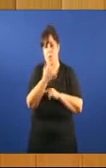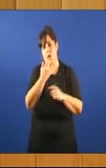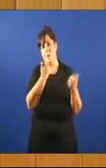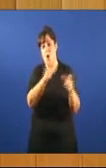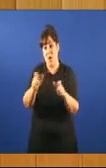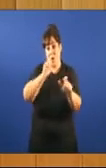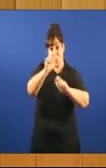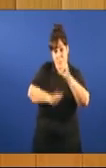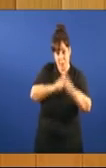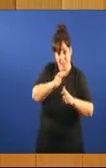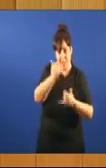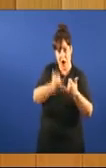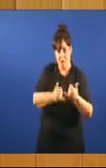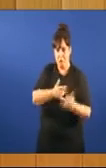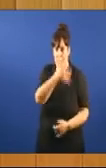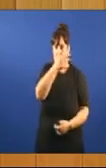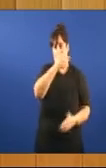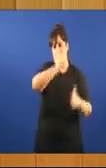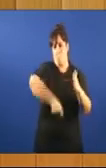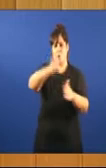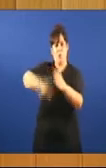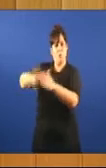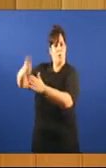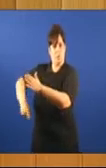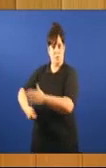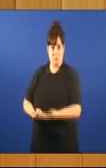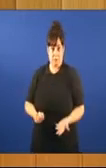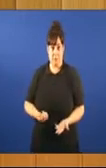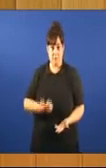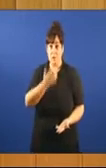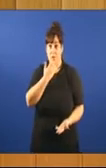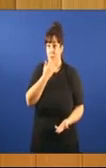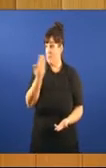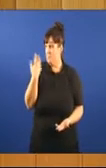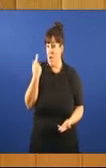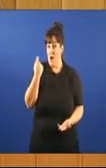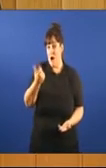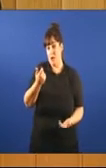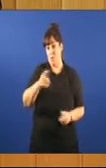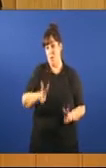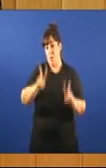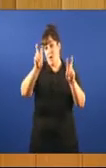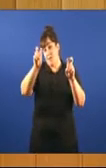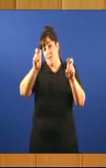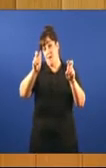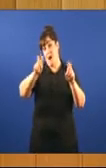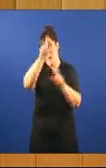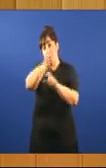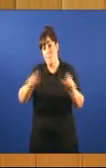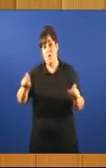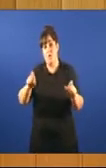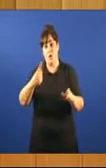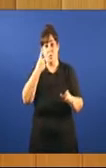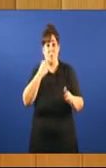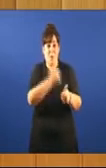e coselos a multas, como están facendo, por certo, cos representantes das plataformas de estafados polas preferentes, algún dos cales tamén